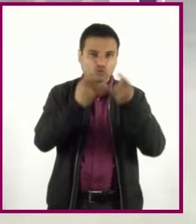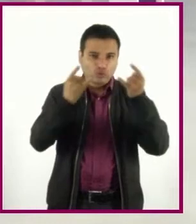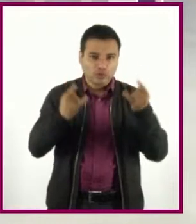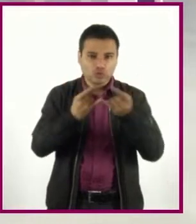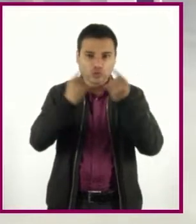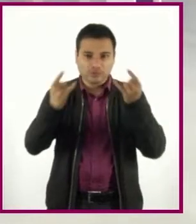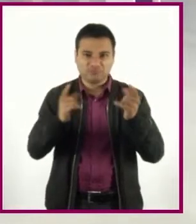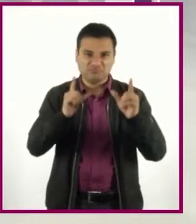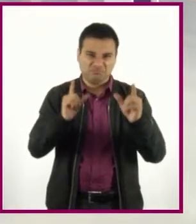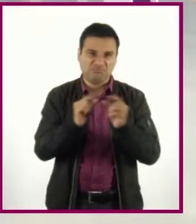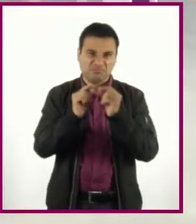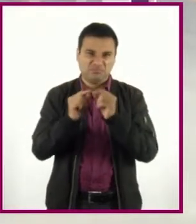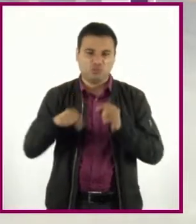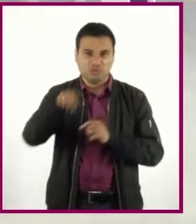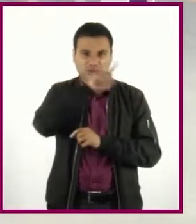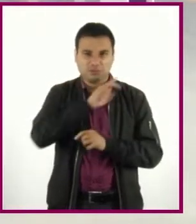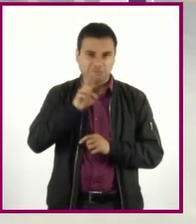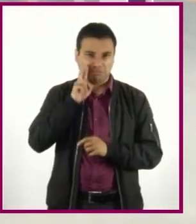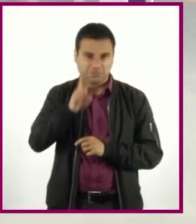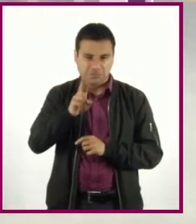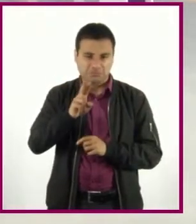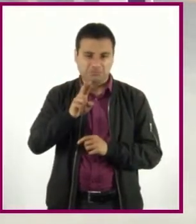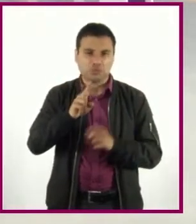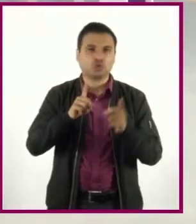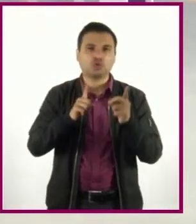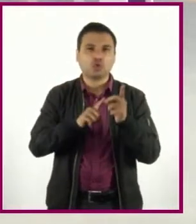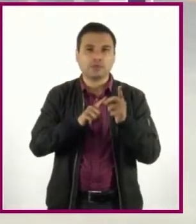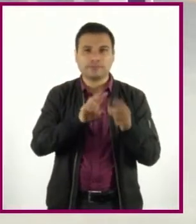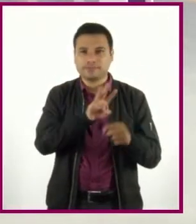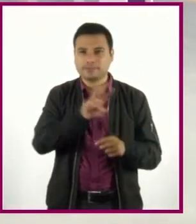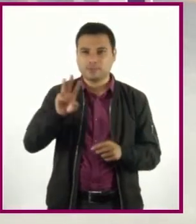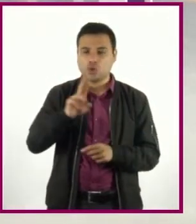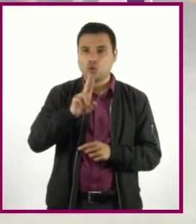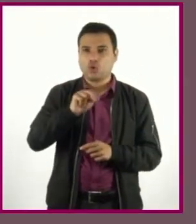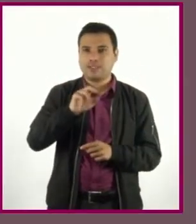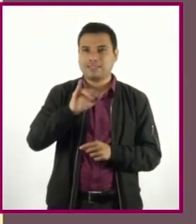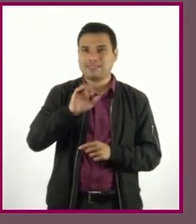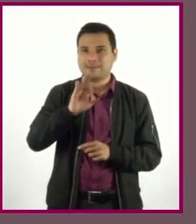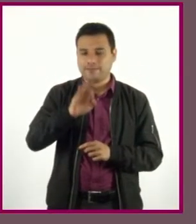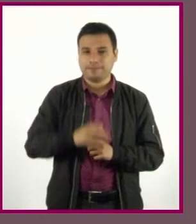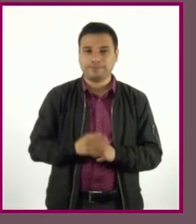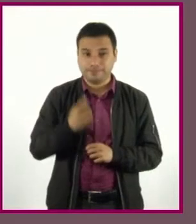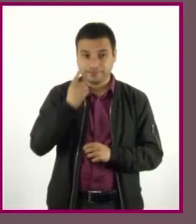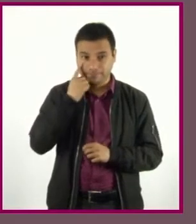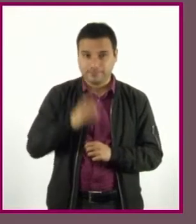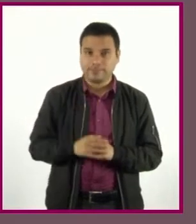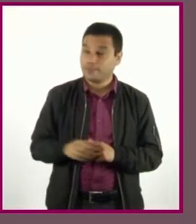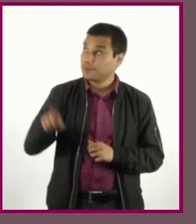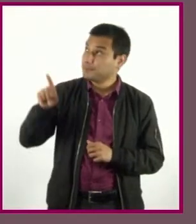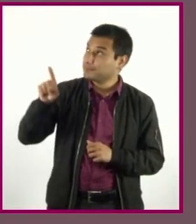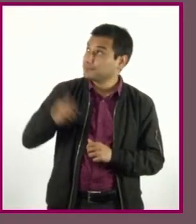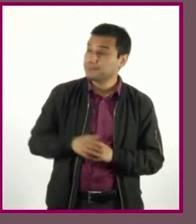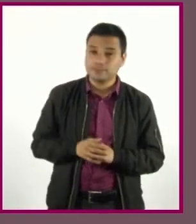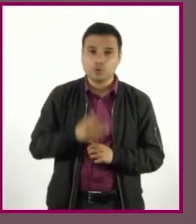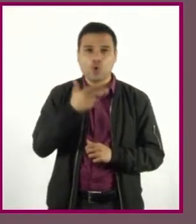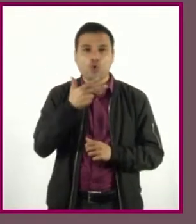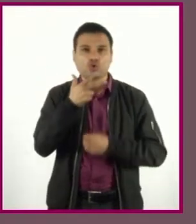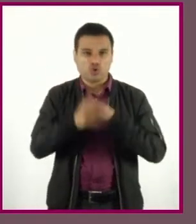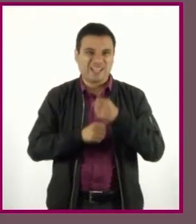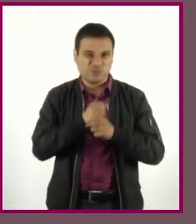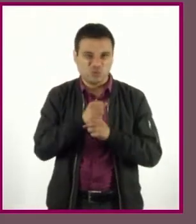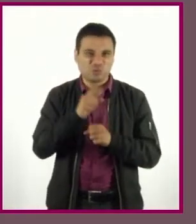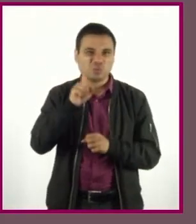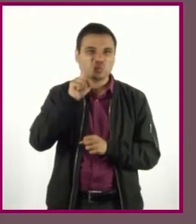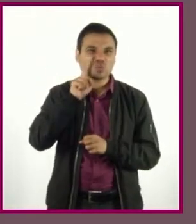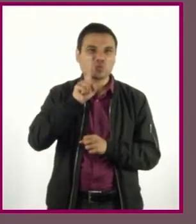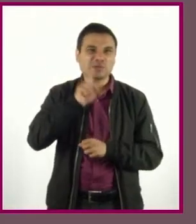ser consultadas en el portal web de UNICEF. El primero dice así: Hannah, de 8 años, resuelve